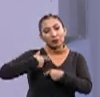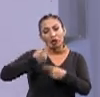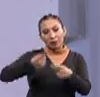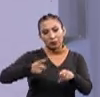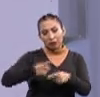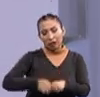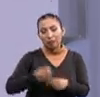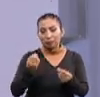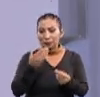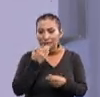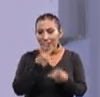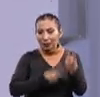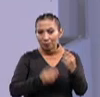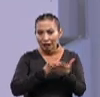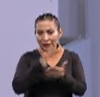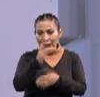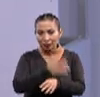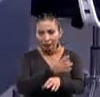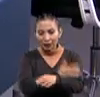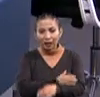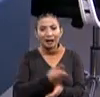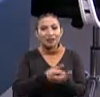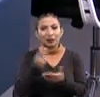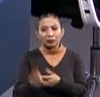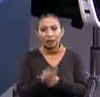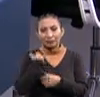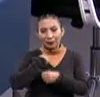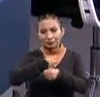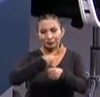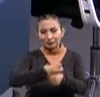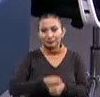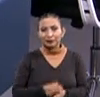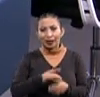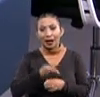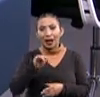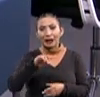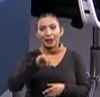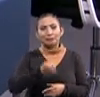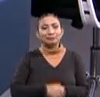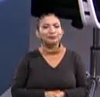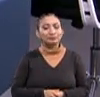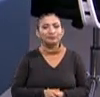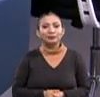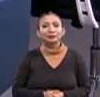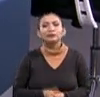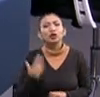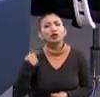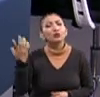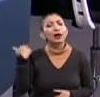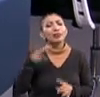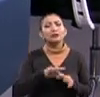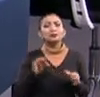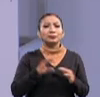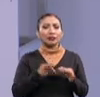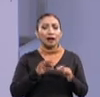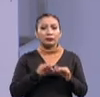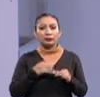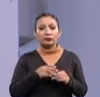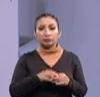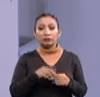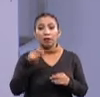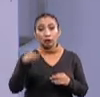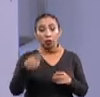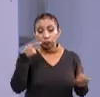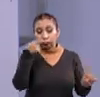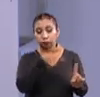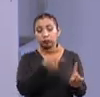músico. Bienvenida, muchísimas gracias por estar con nosotros. No, gracias a ustedes por la invitación. No, gracias, Ana Gabriela, un placer tenerte por acá. Nos estabas contando pues que te